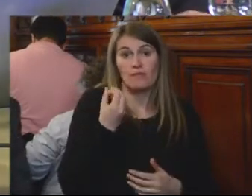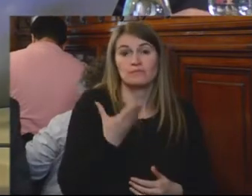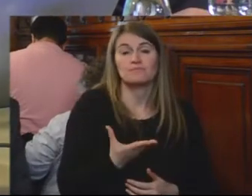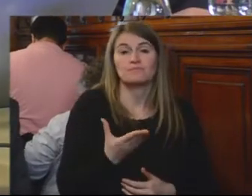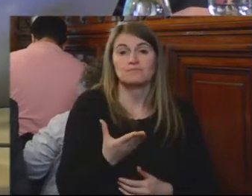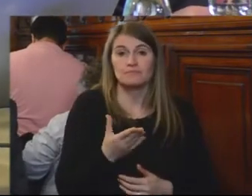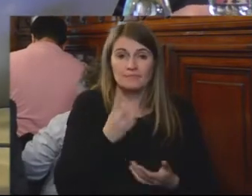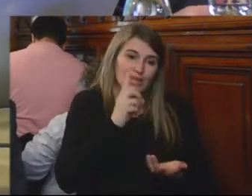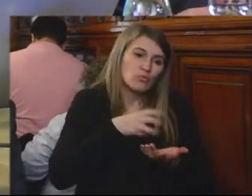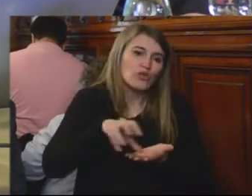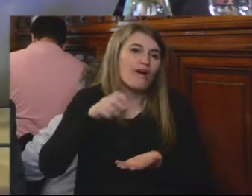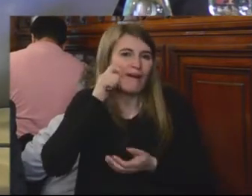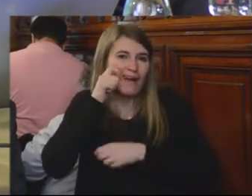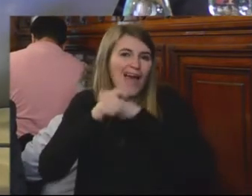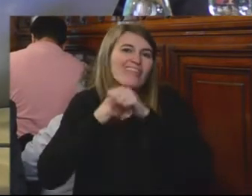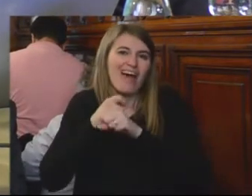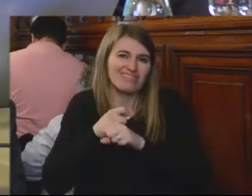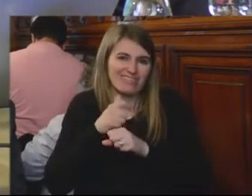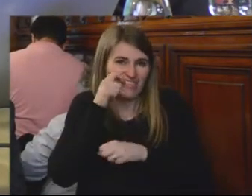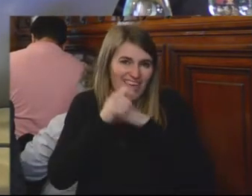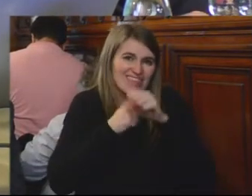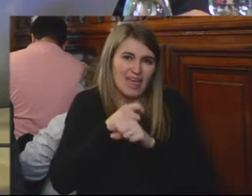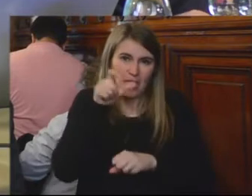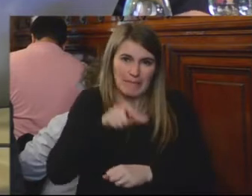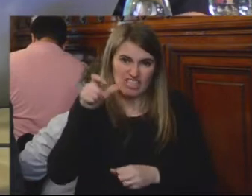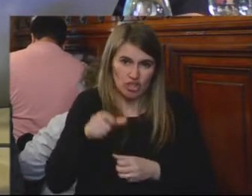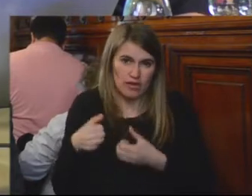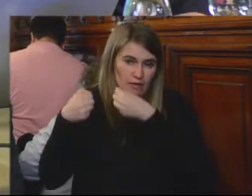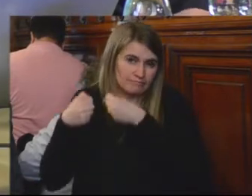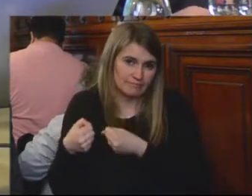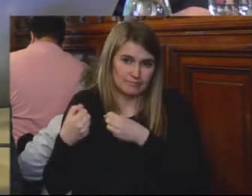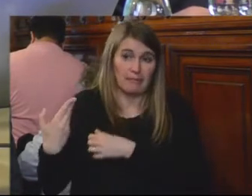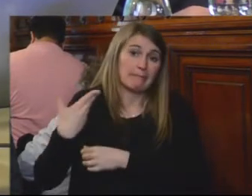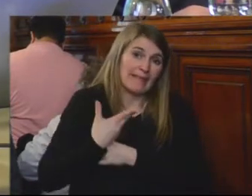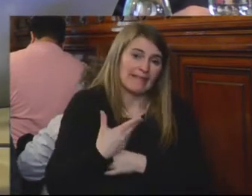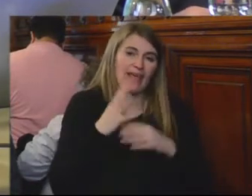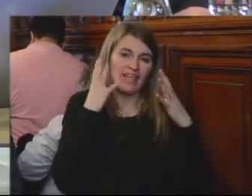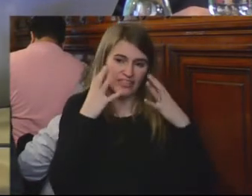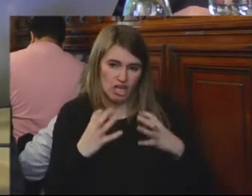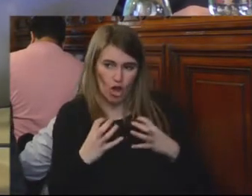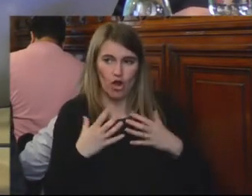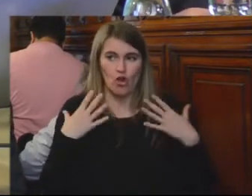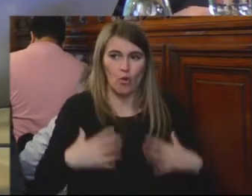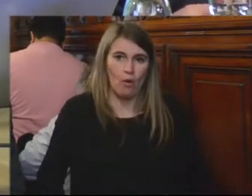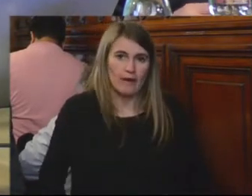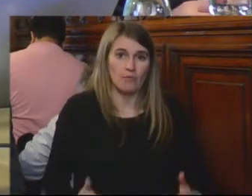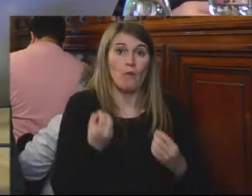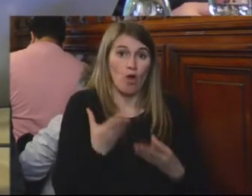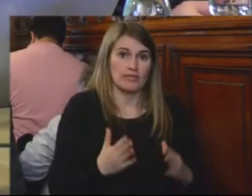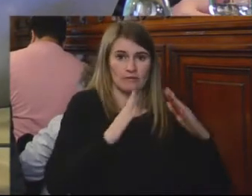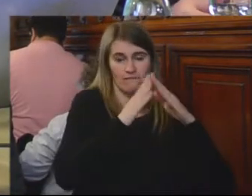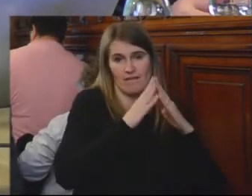sector etario de las personas que lo solicitan y su deterioro en prisión que a otras circunstancias